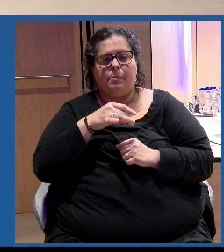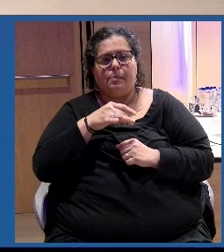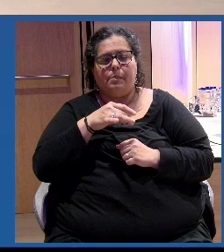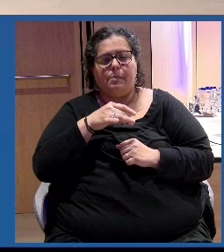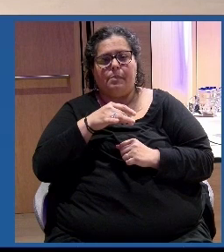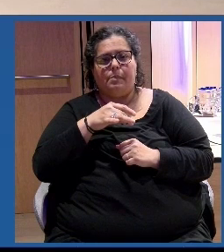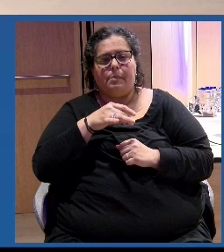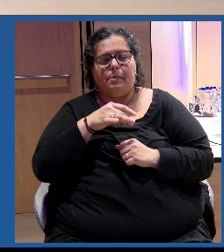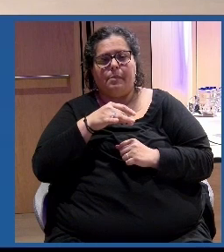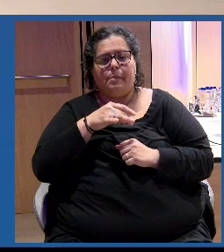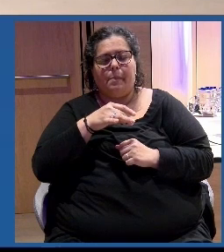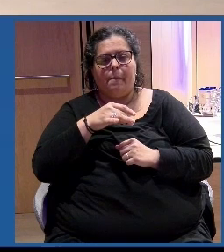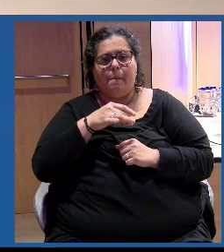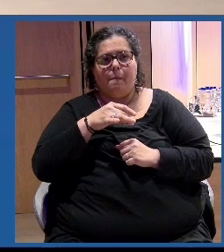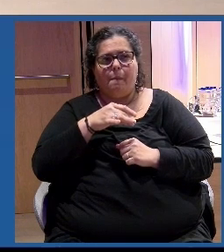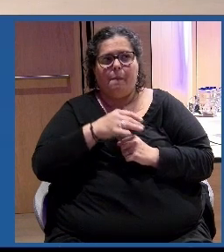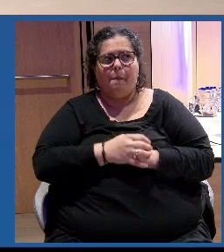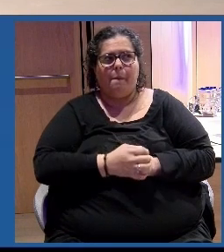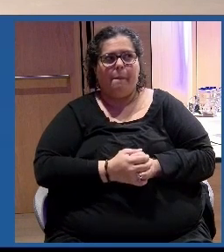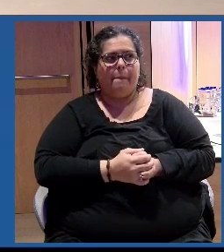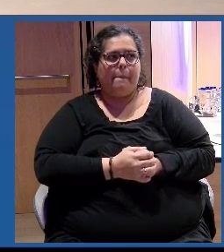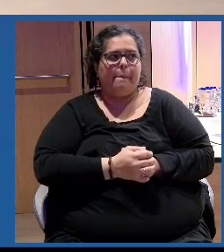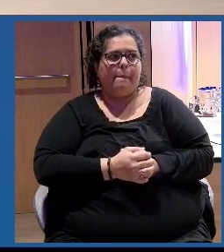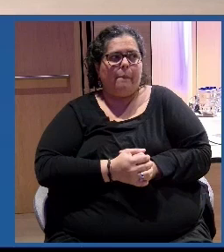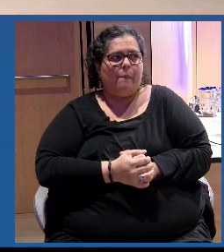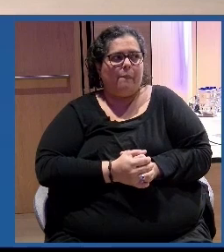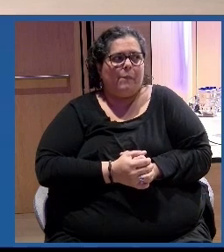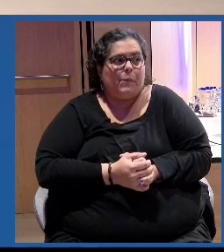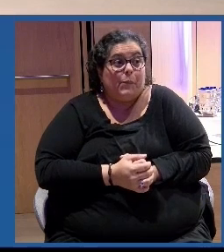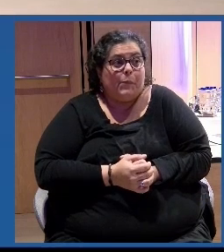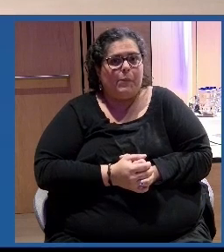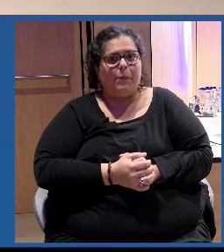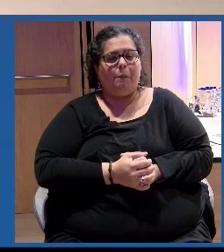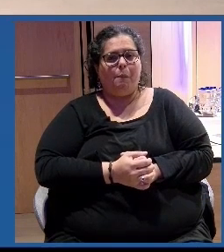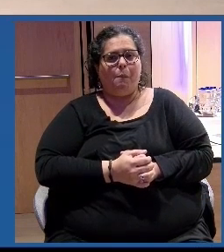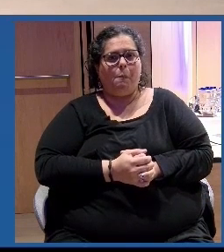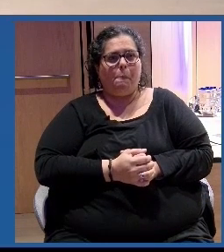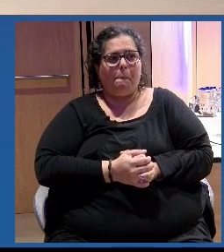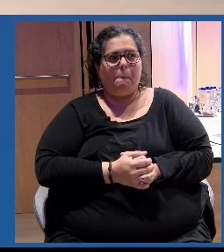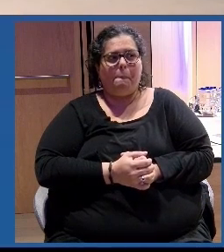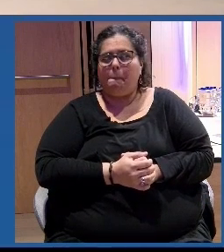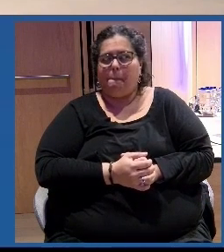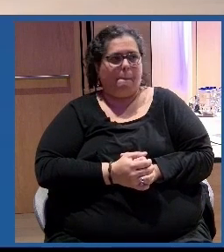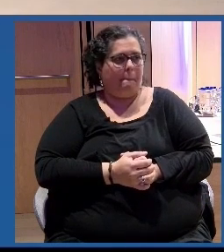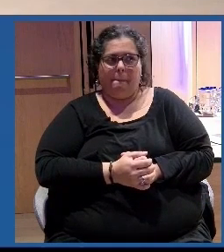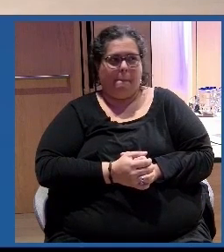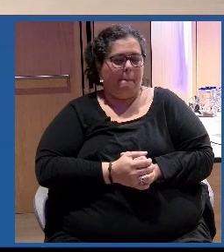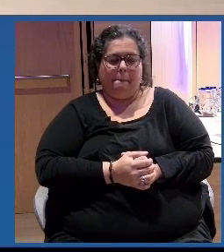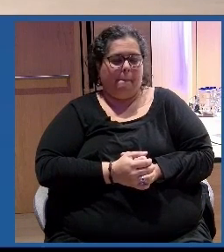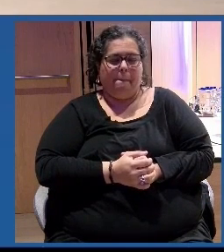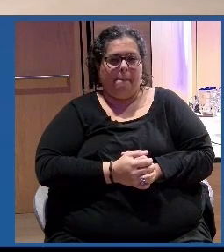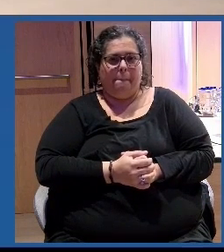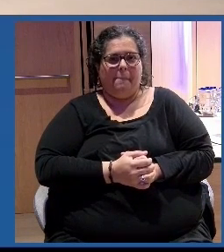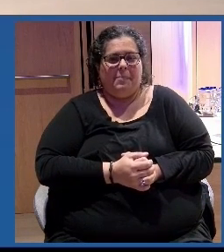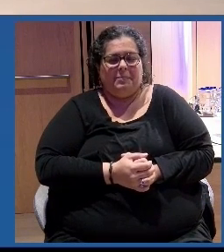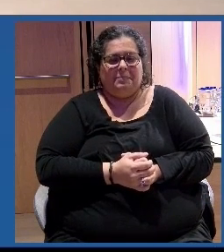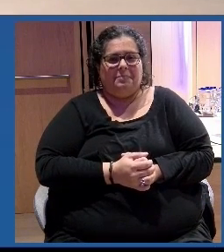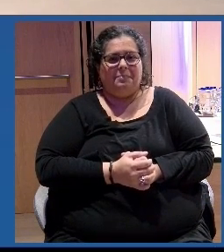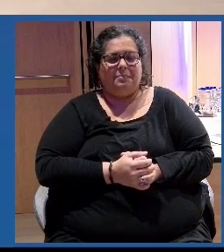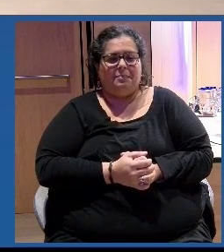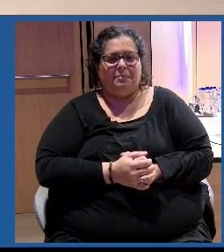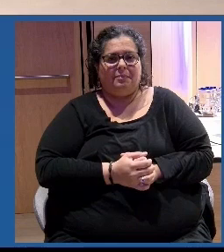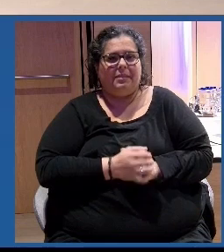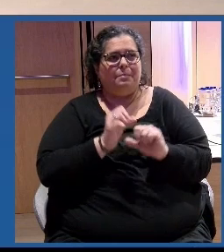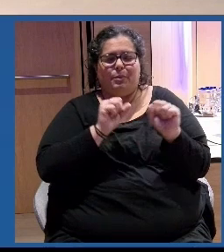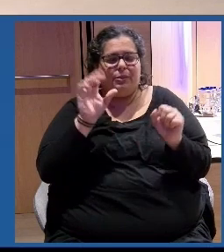no pudieron estar, terminaron en clases de ética, no en prisión, donde deberían haber estado. Y bueno, pero esto nos va a ir poniendo un